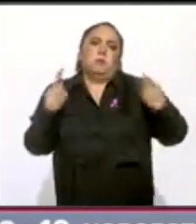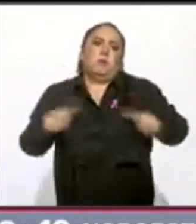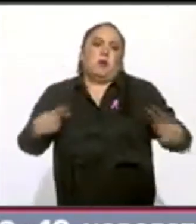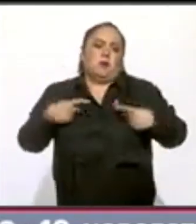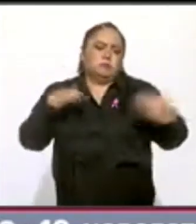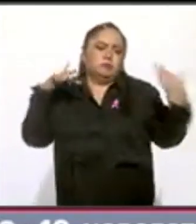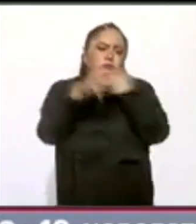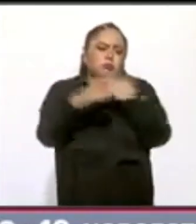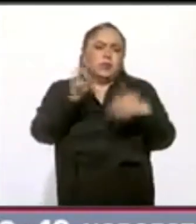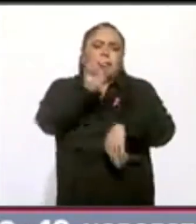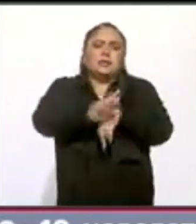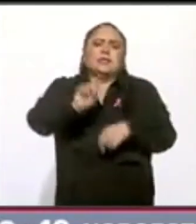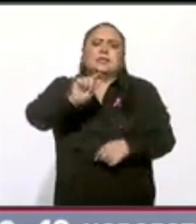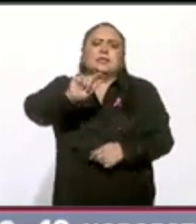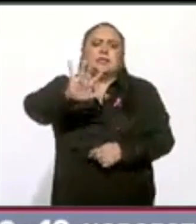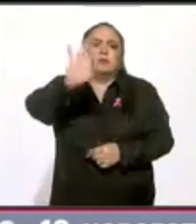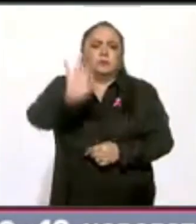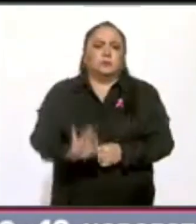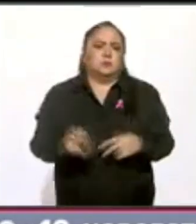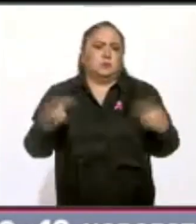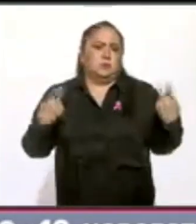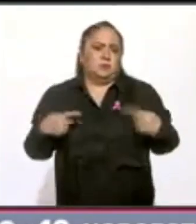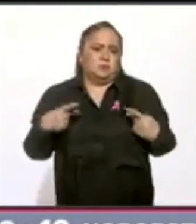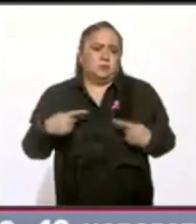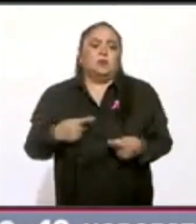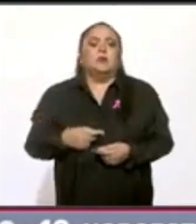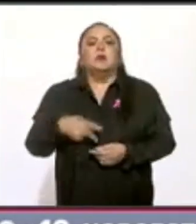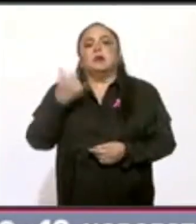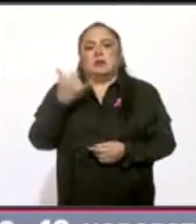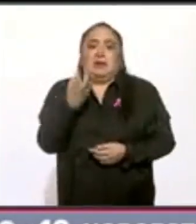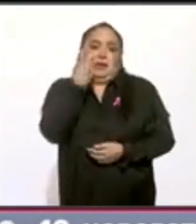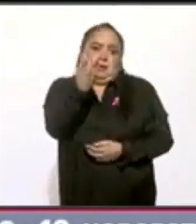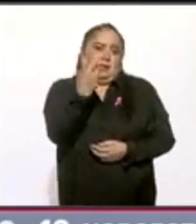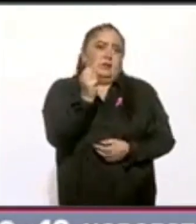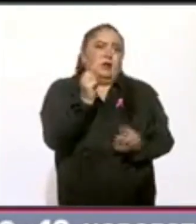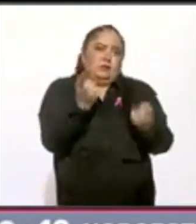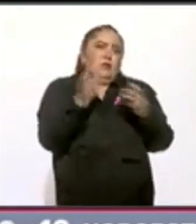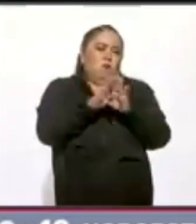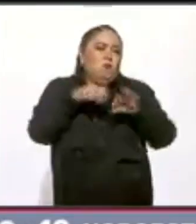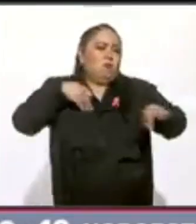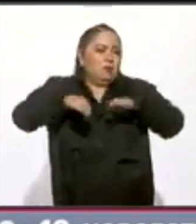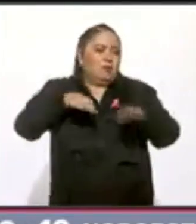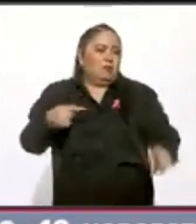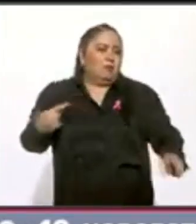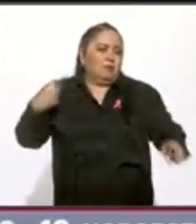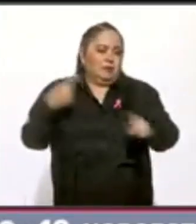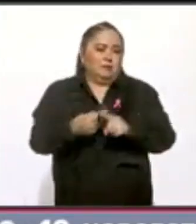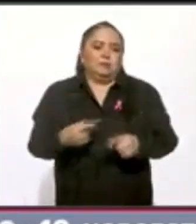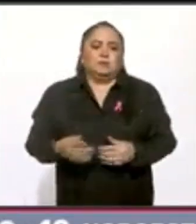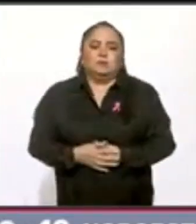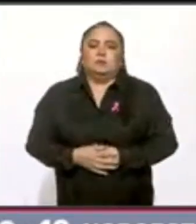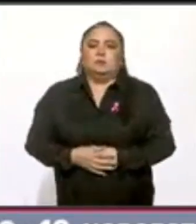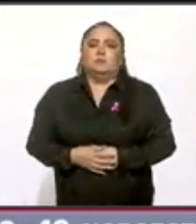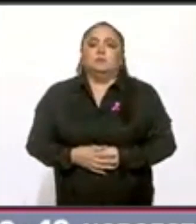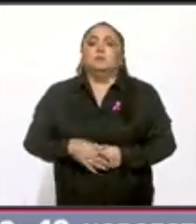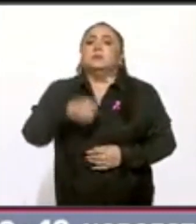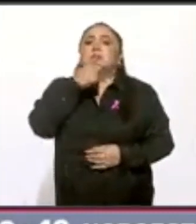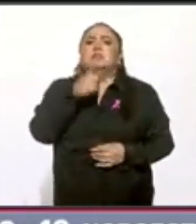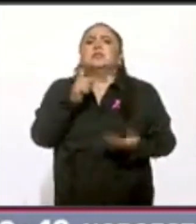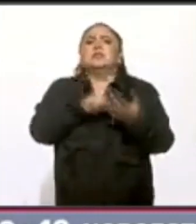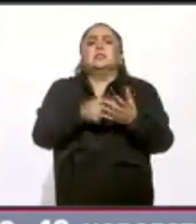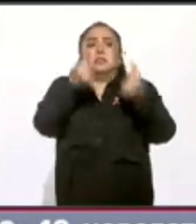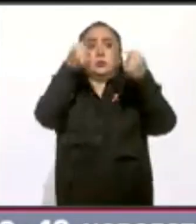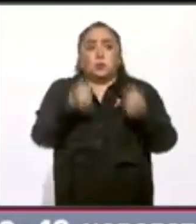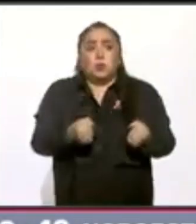público el 75% de la población. Pues algunos de los logros que hemos tenido. Seguridad pública, doctora. Seguridad,